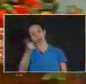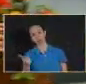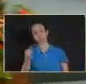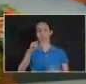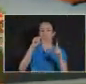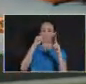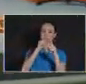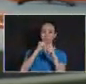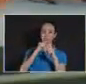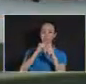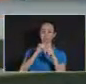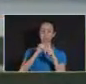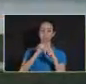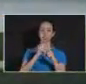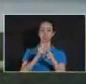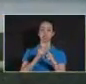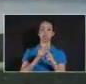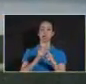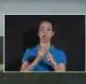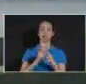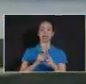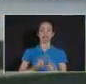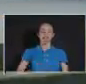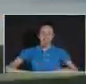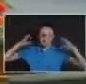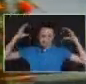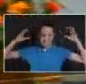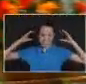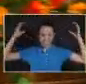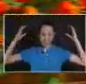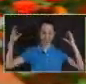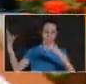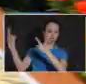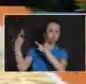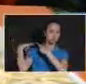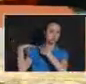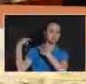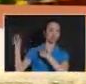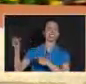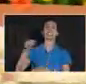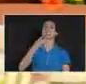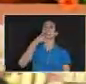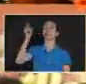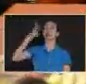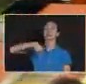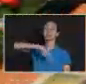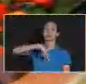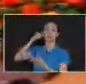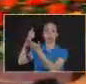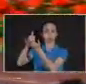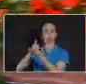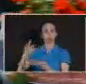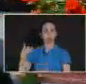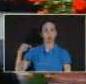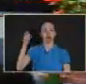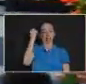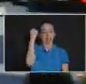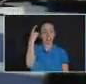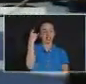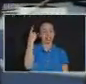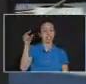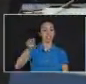es la tremenda responsabilidad, y que Dios nos ayude, hermano, para entender